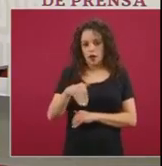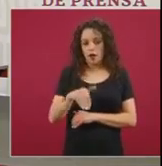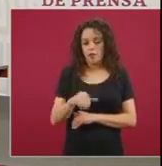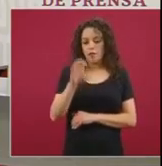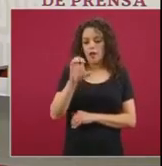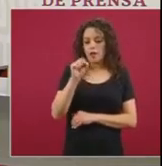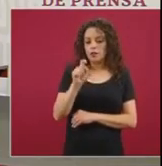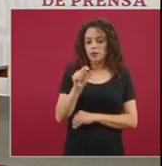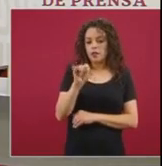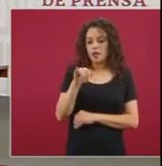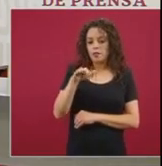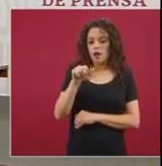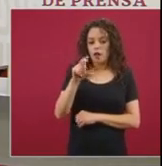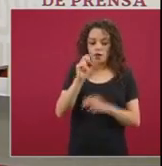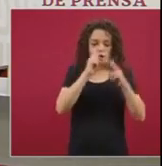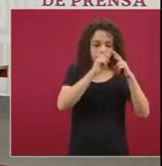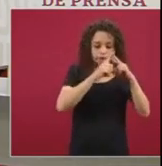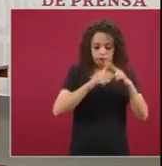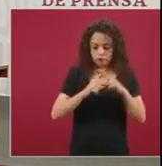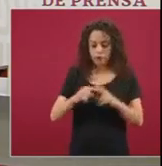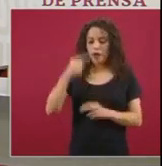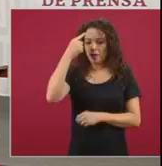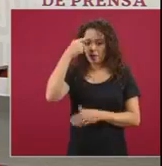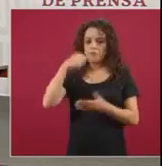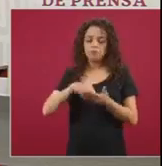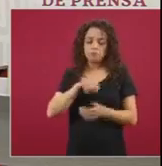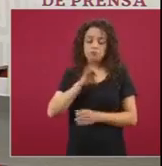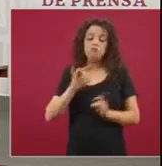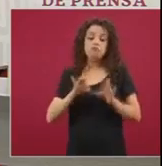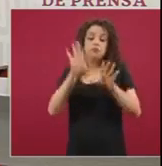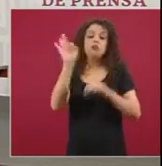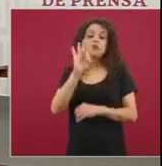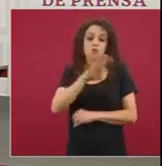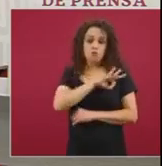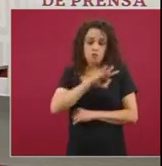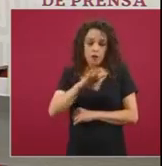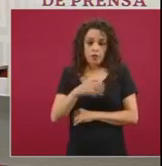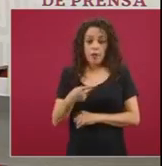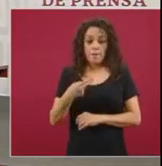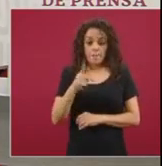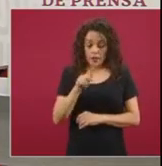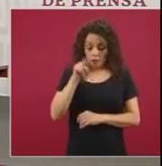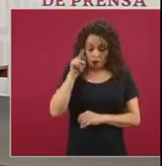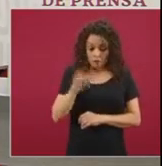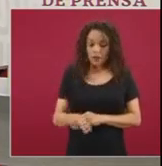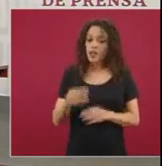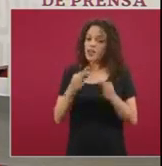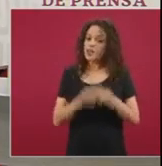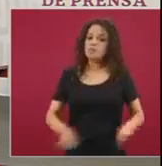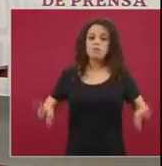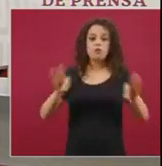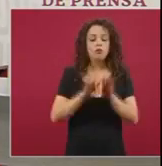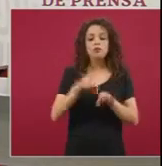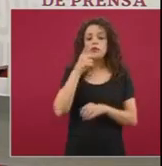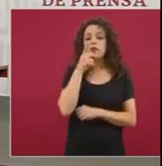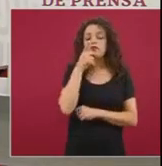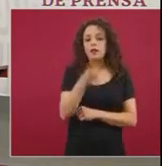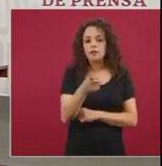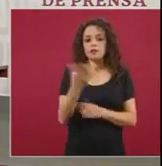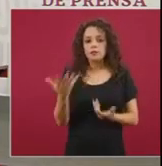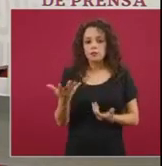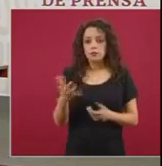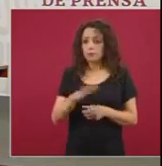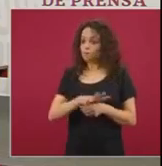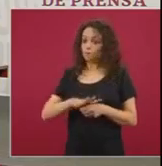y hay que hacer, me parece que también mucho énfasis en que gracias a la